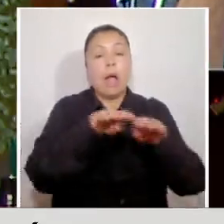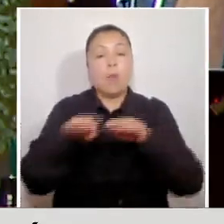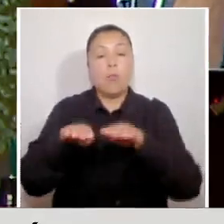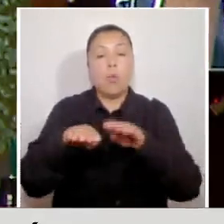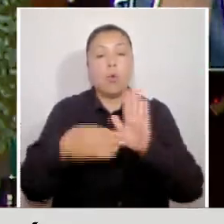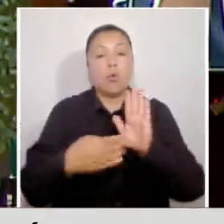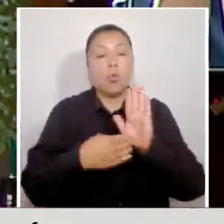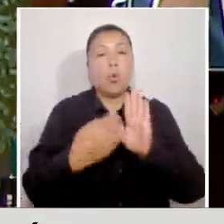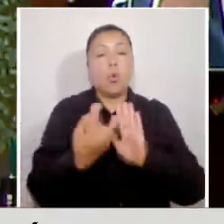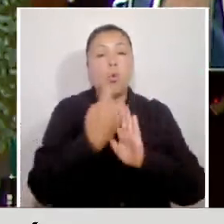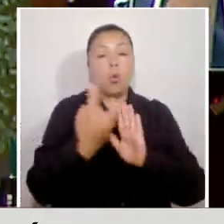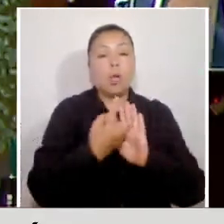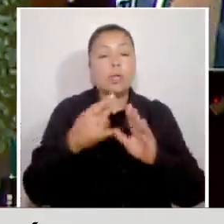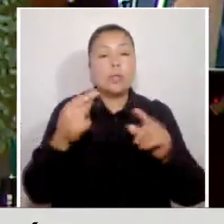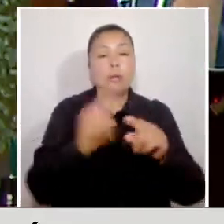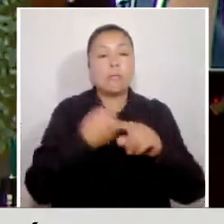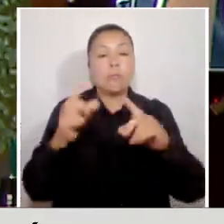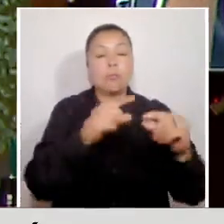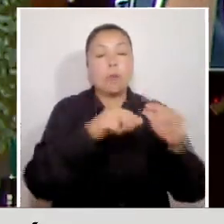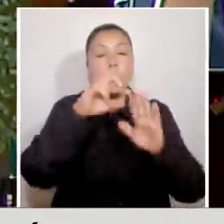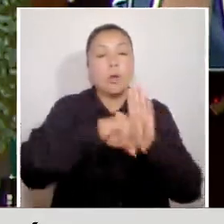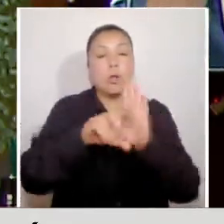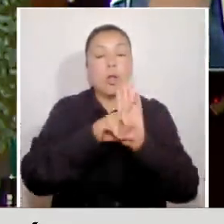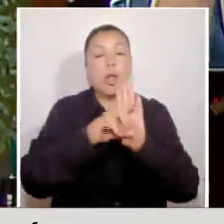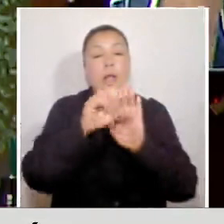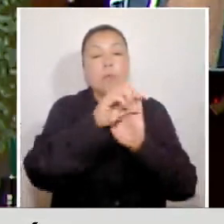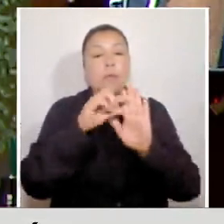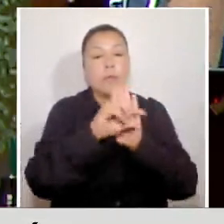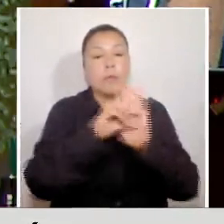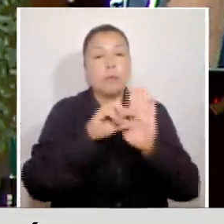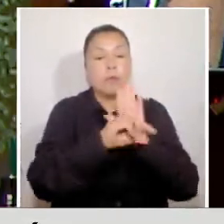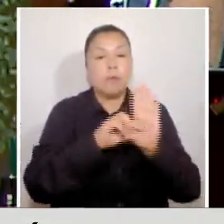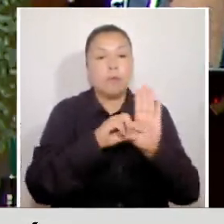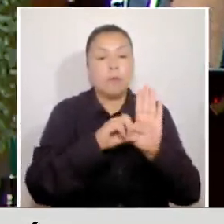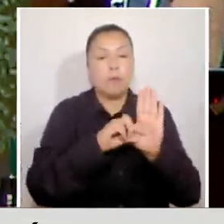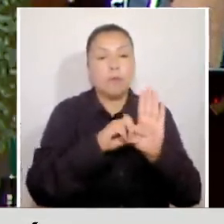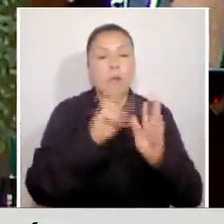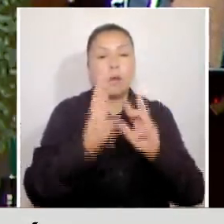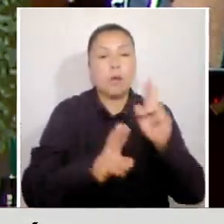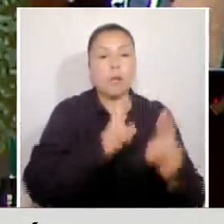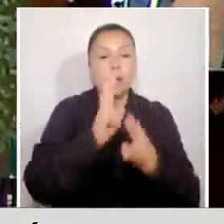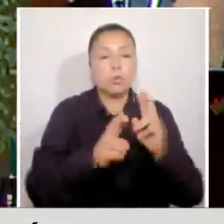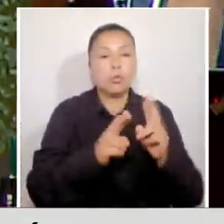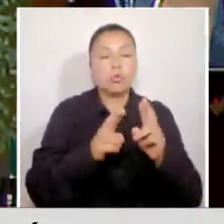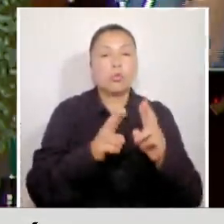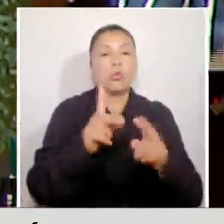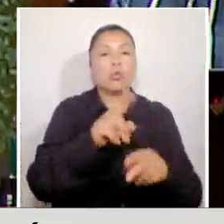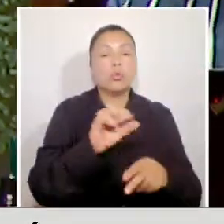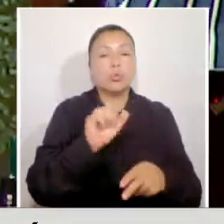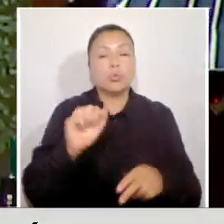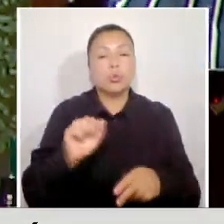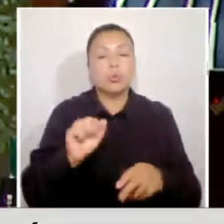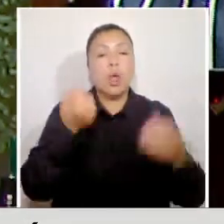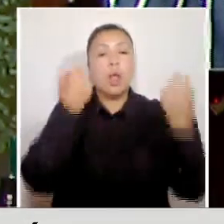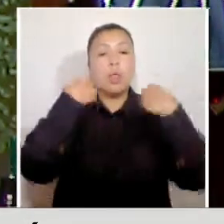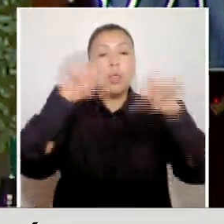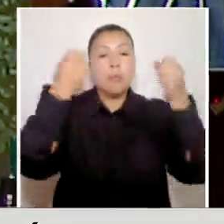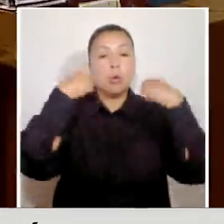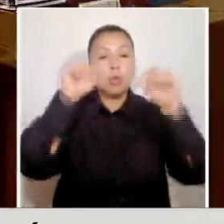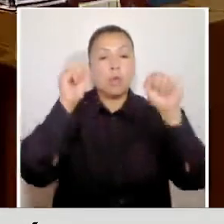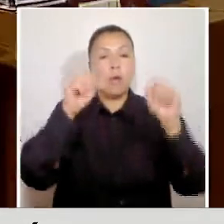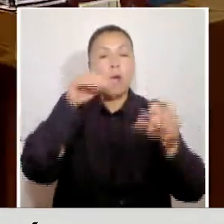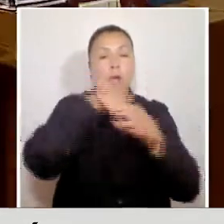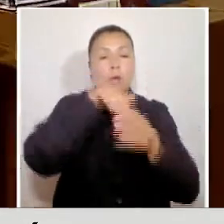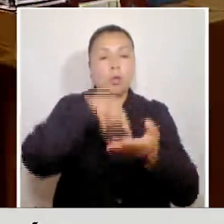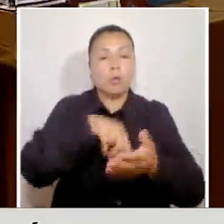urgencia en la discusión de los proyectos de ley que se indican relacionado con sociedades anónimas deportivas en